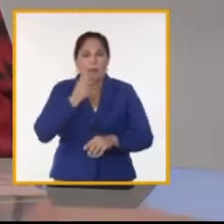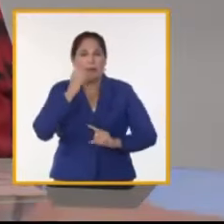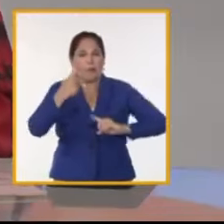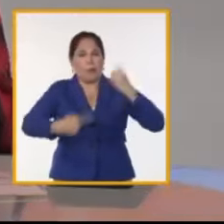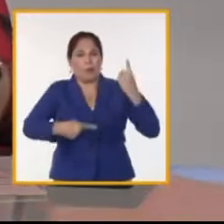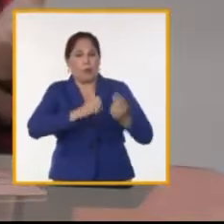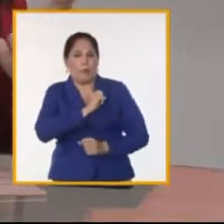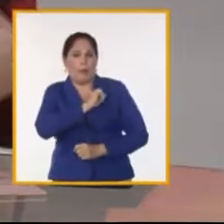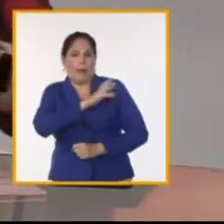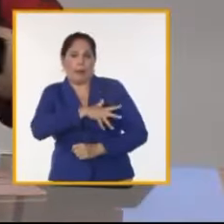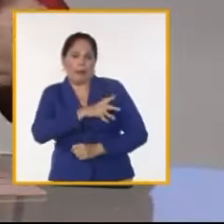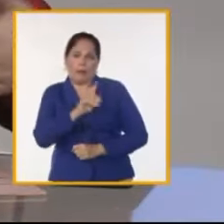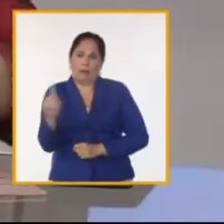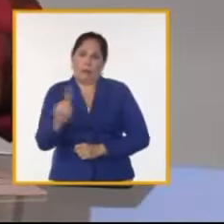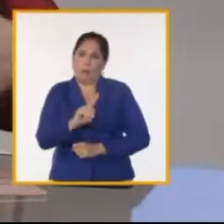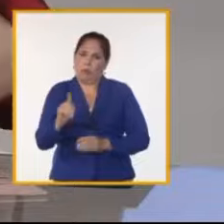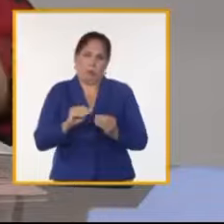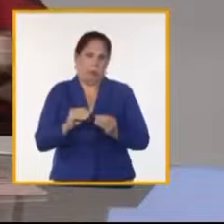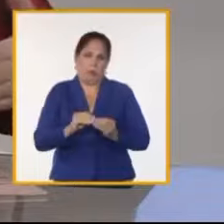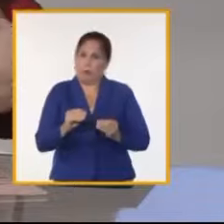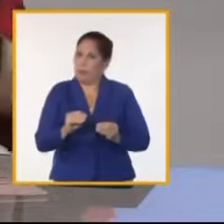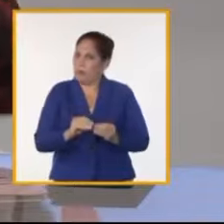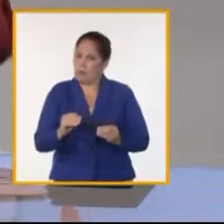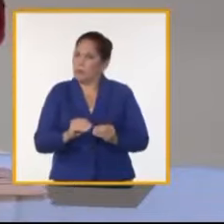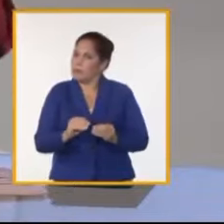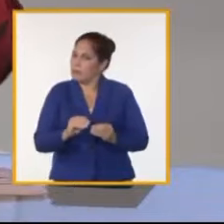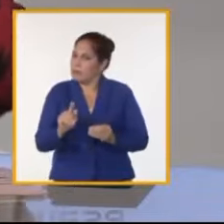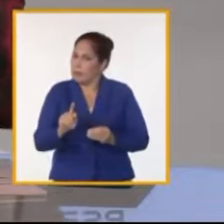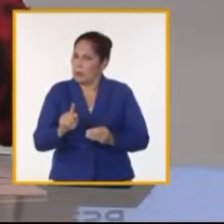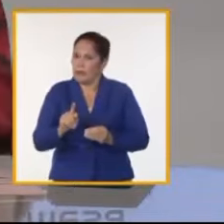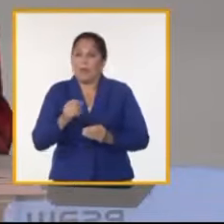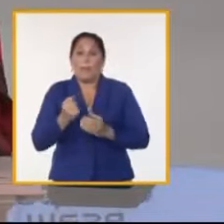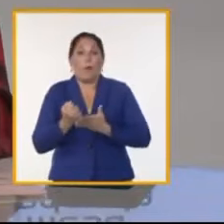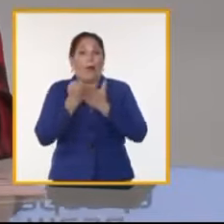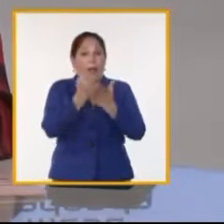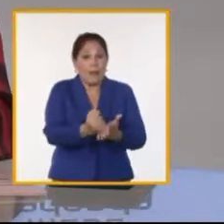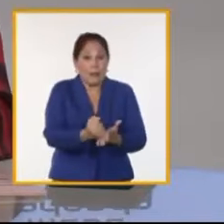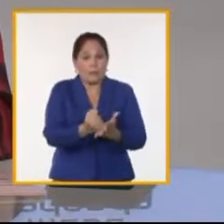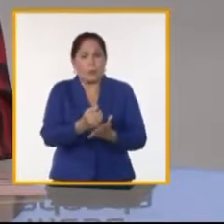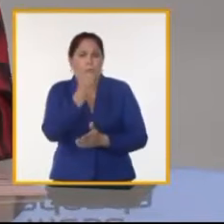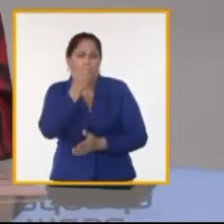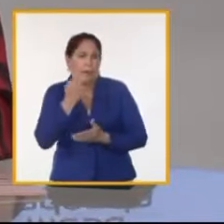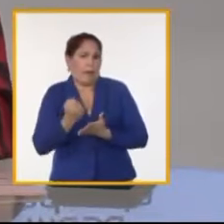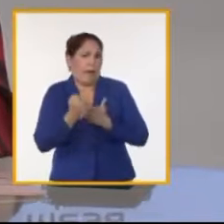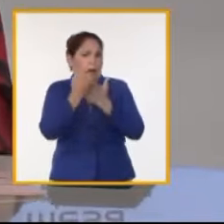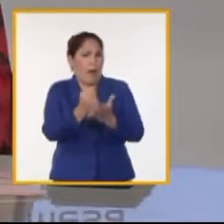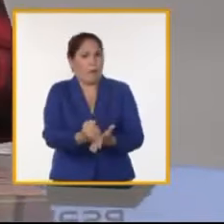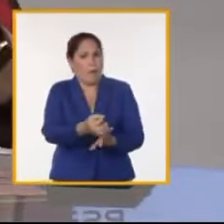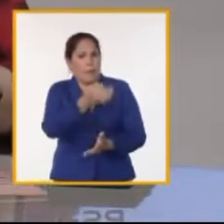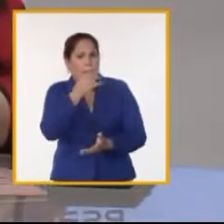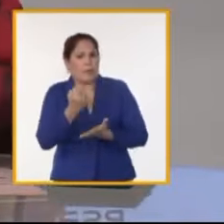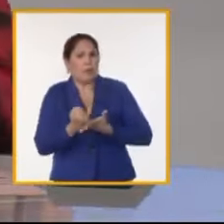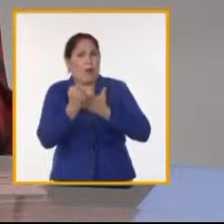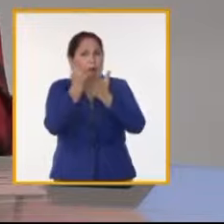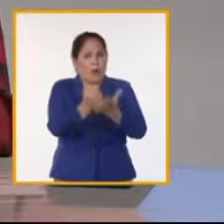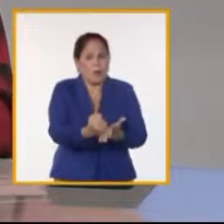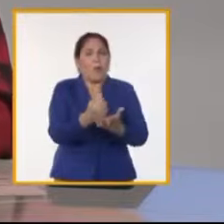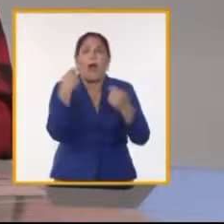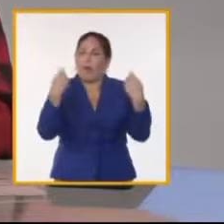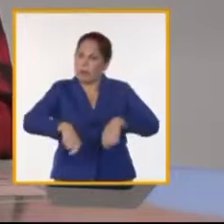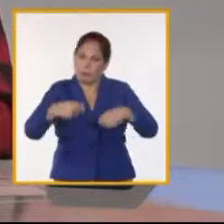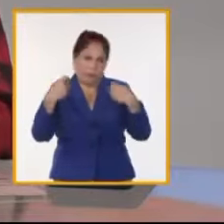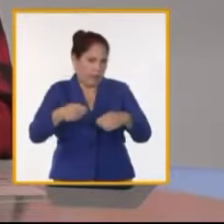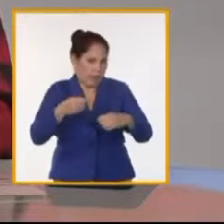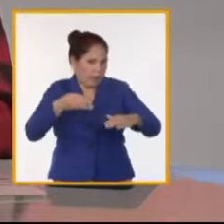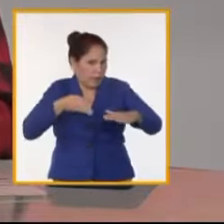eh abrir esos retenes esos pasos que Israel mantiene cerrado impidiendo que llegue a